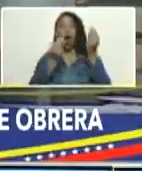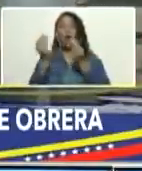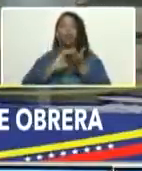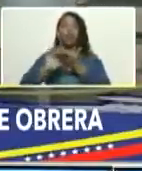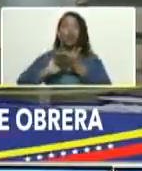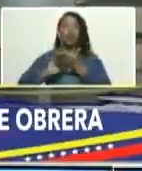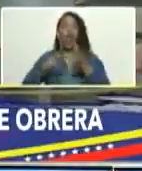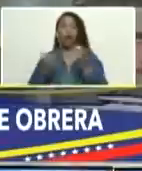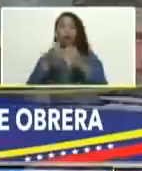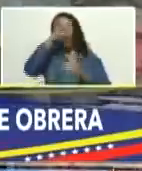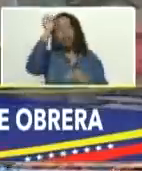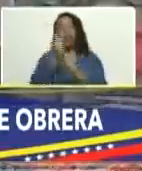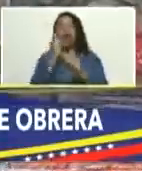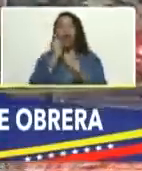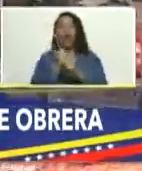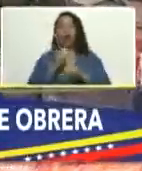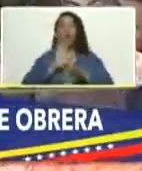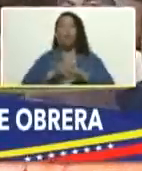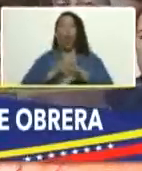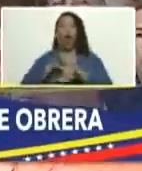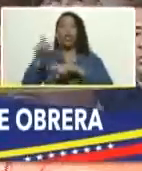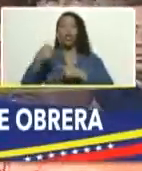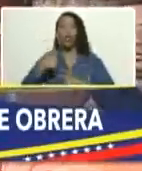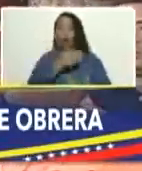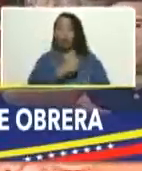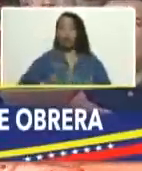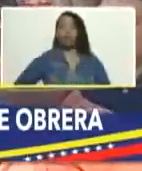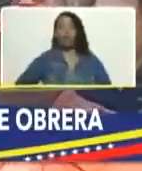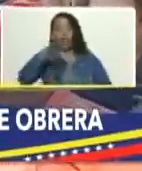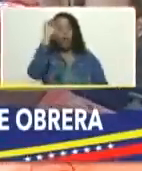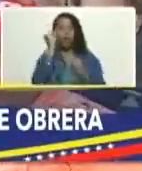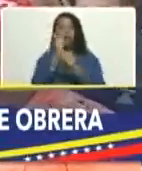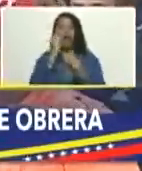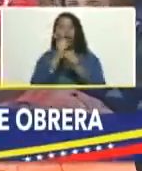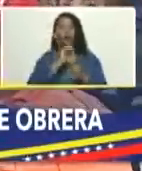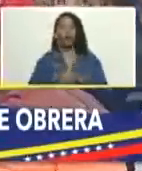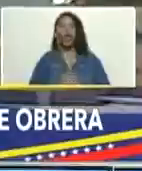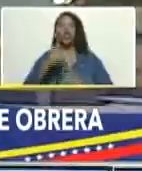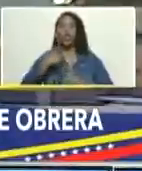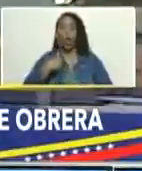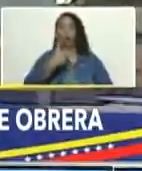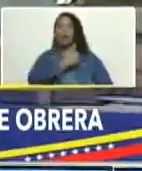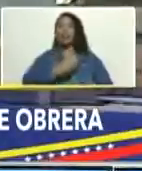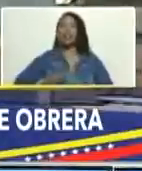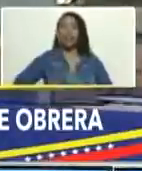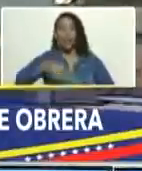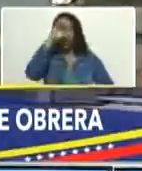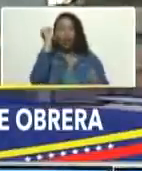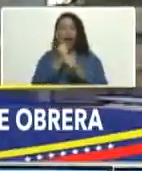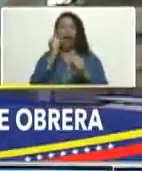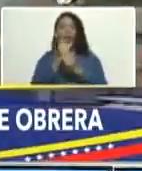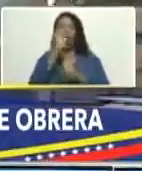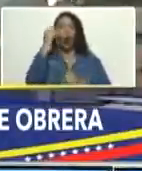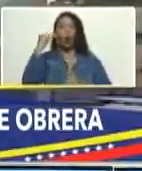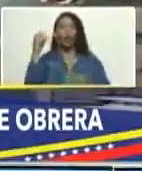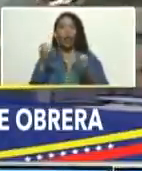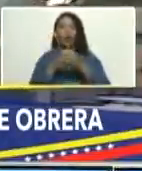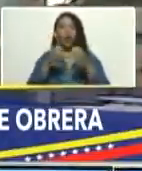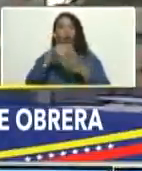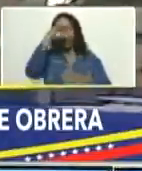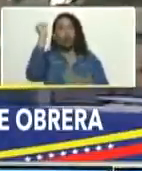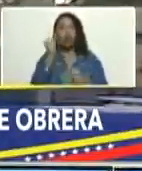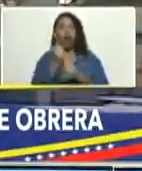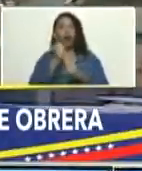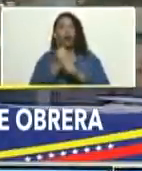obrera. Por eso yo soy el presidente obrera. Soy el presidente obrero, el presidente de la clase obrera.